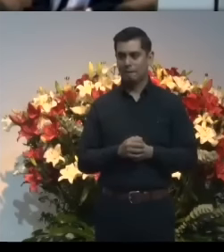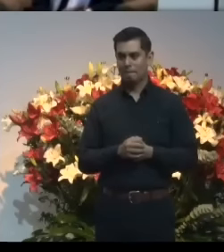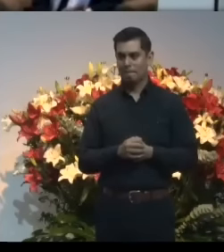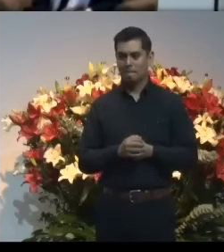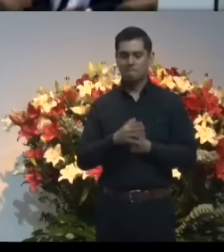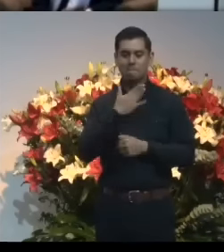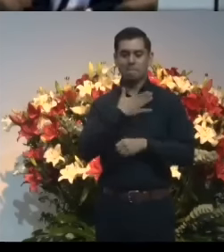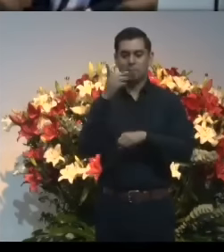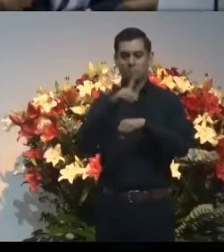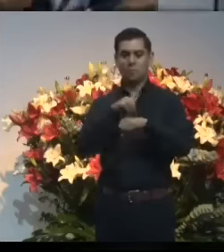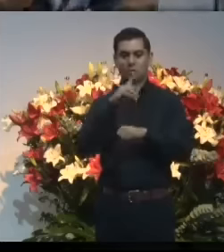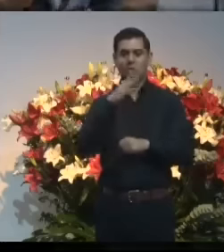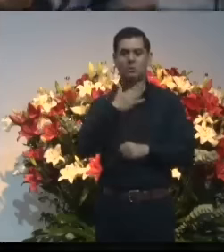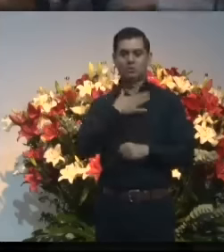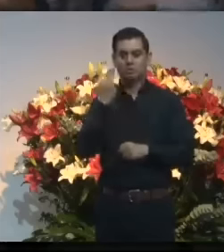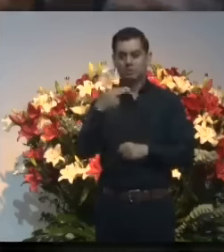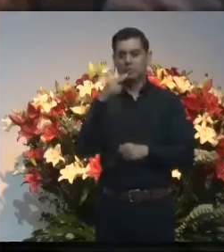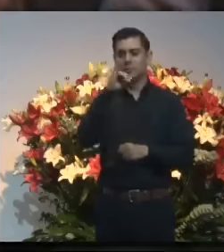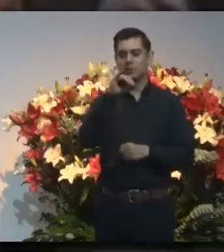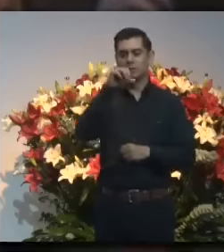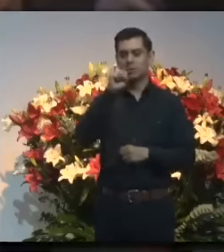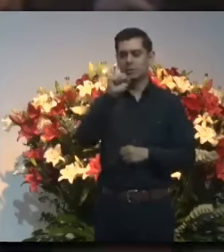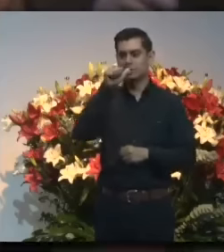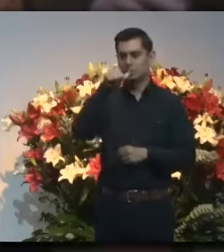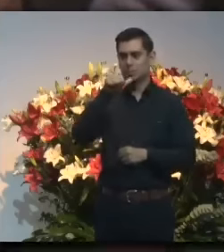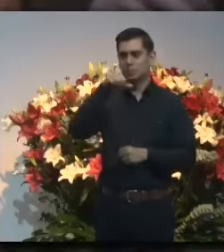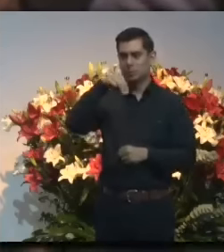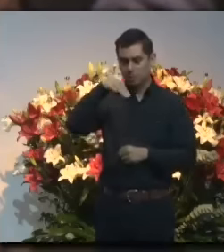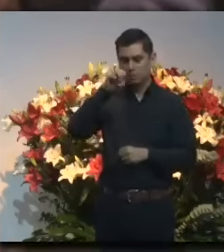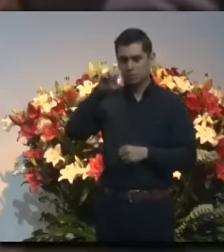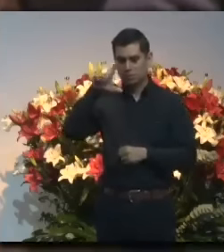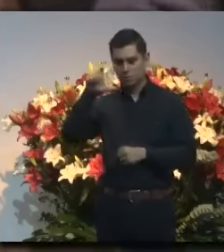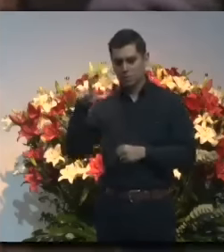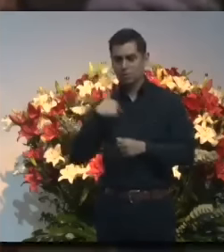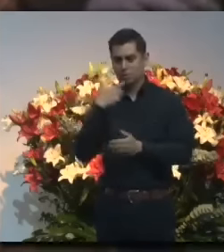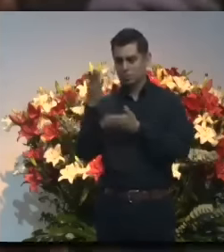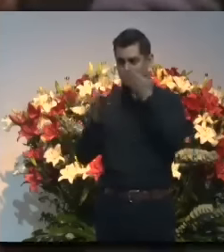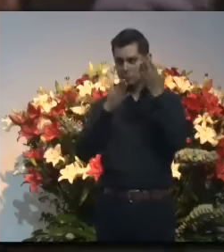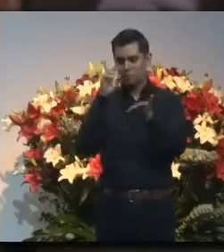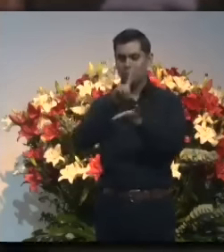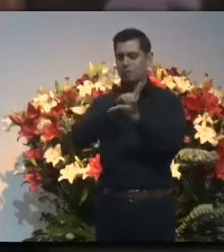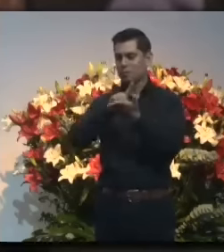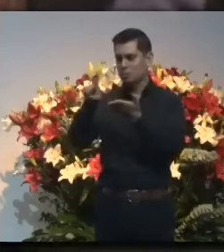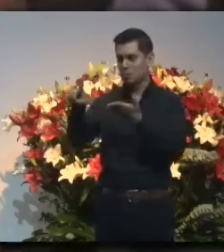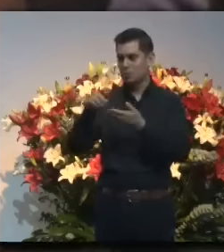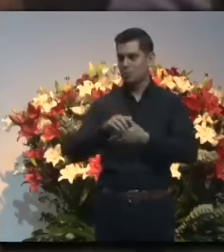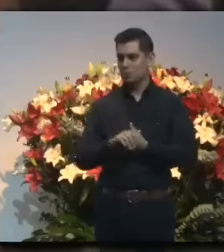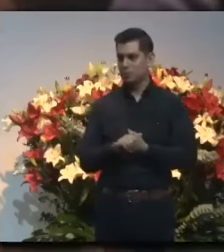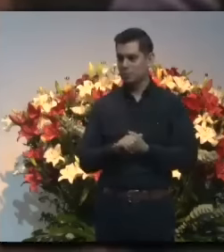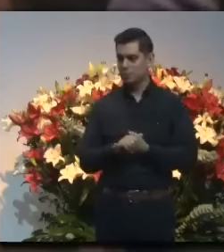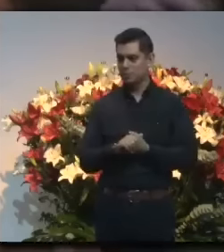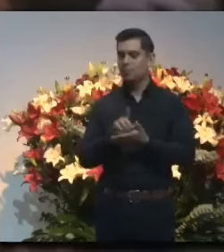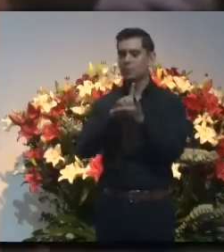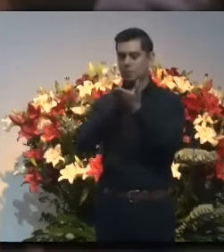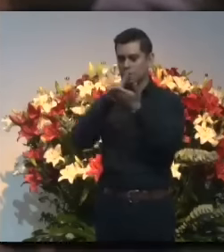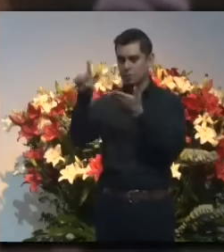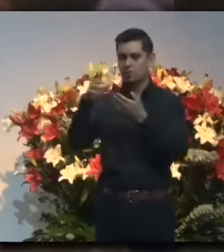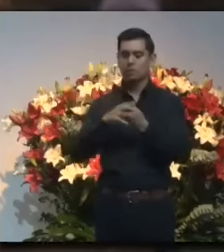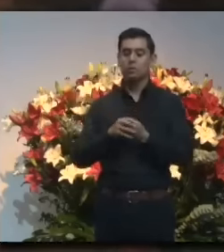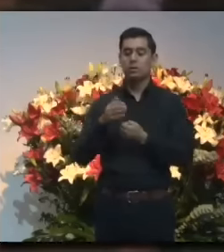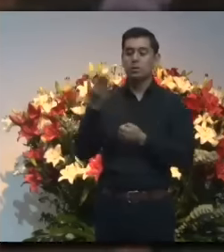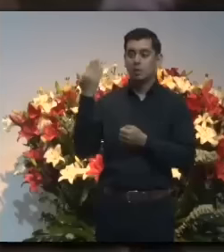Buenos días, candidata. Mi nombre es Ismael, soy originario de Chiapas y alumno de Derecho. Hace un momento presentábamos… ¿Qué estudias? Derecho. Hace un